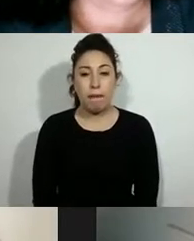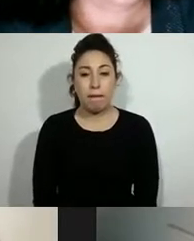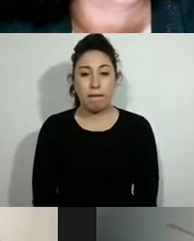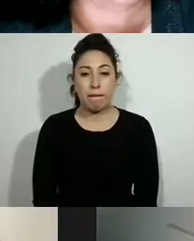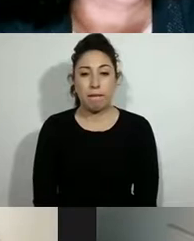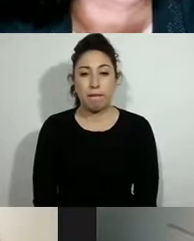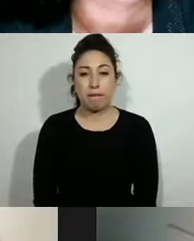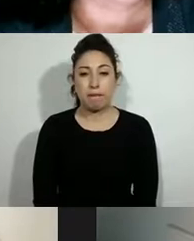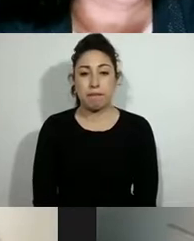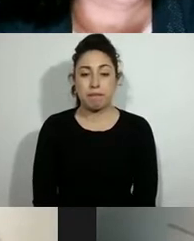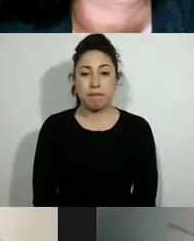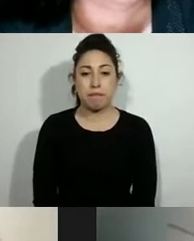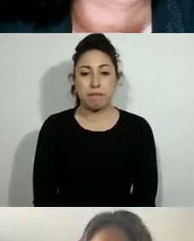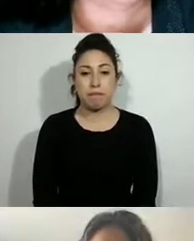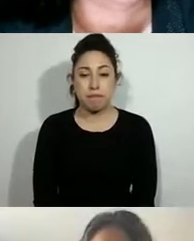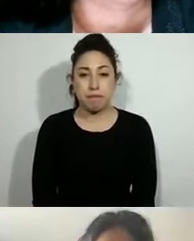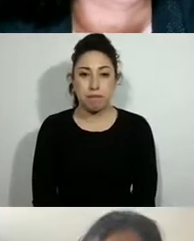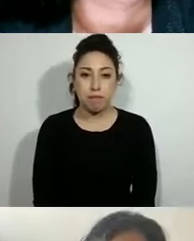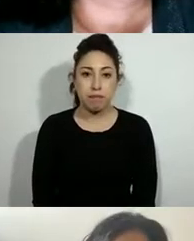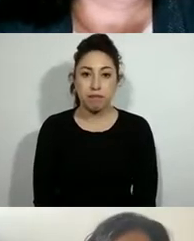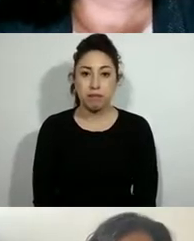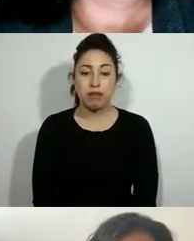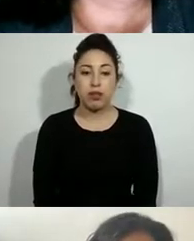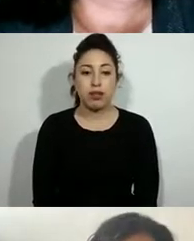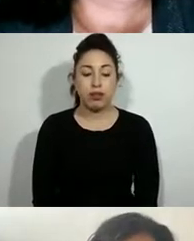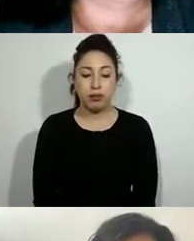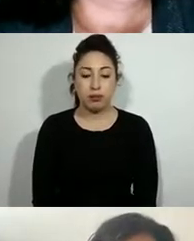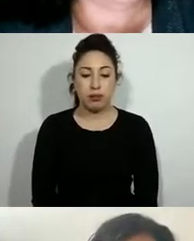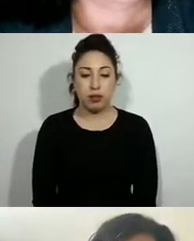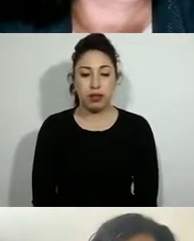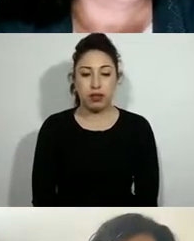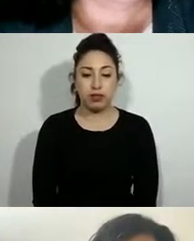Gracias.